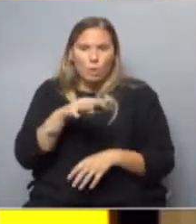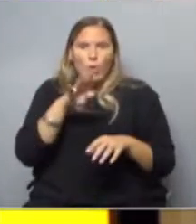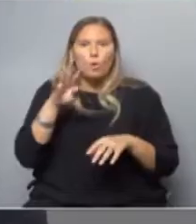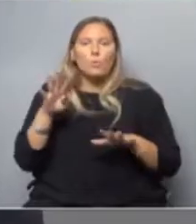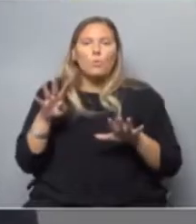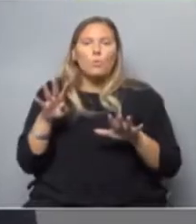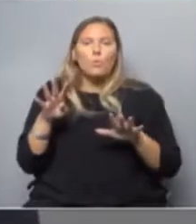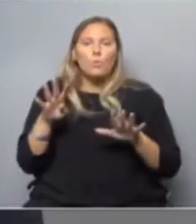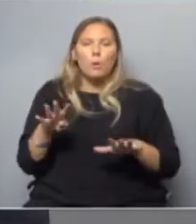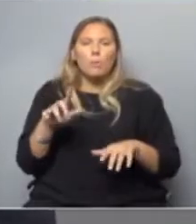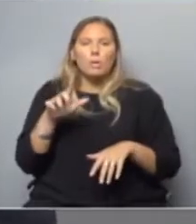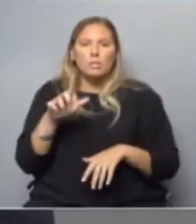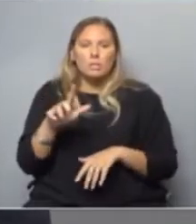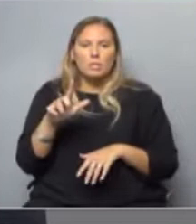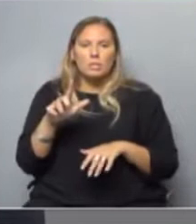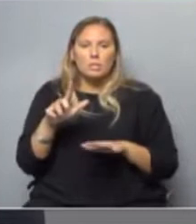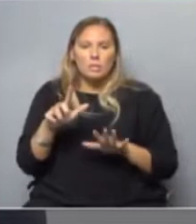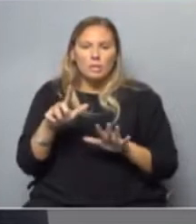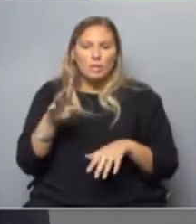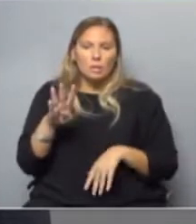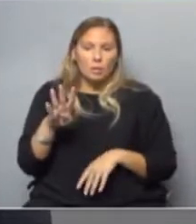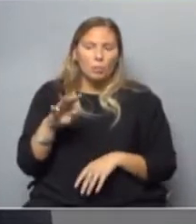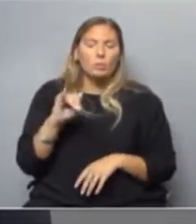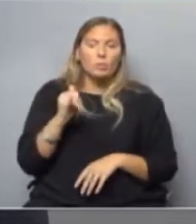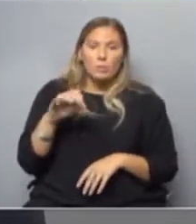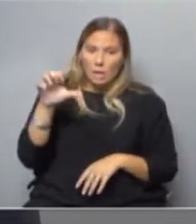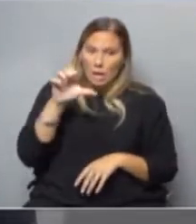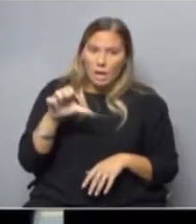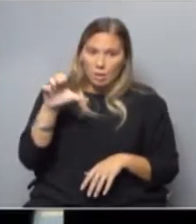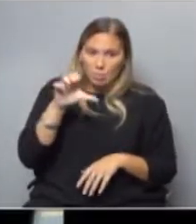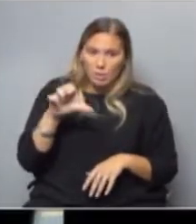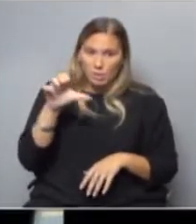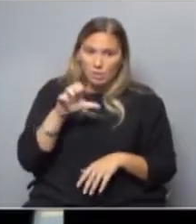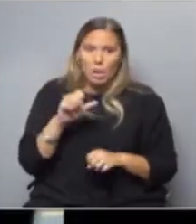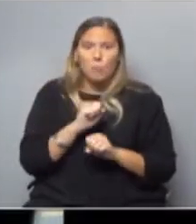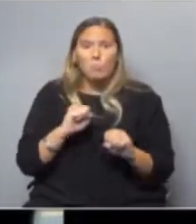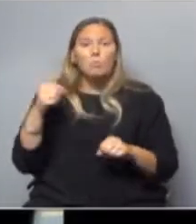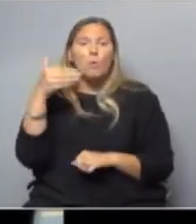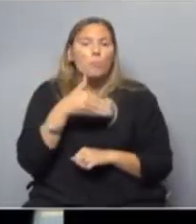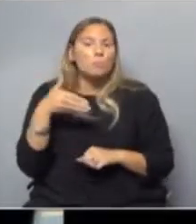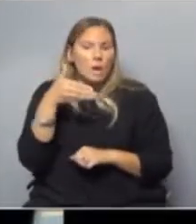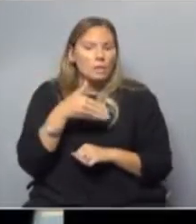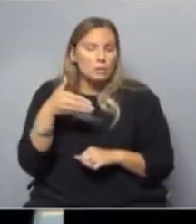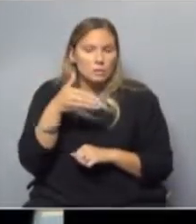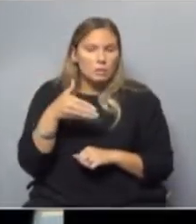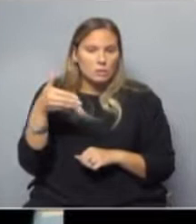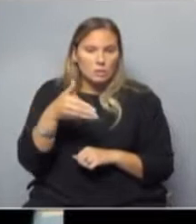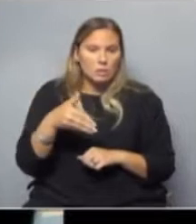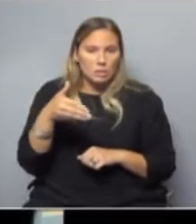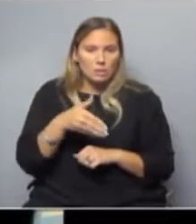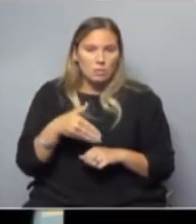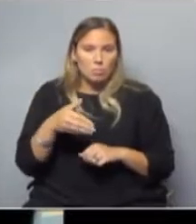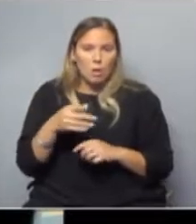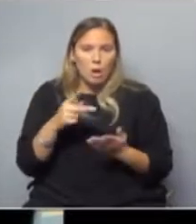974. Sí, en la empresa tuvimos la posibilidad de participar, de ser los